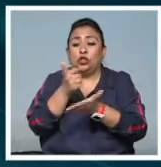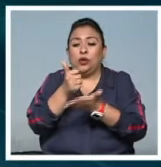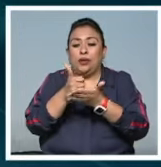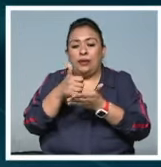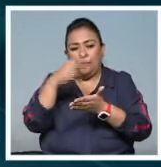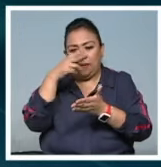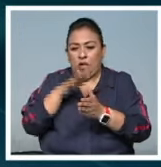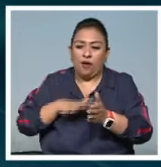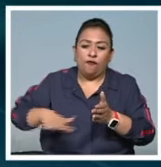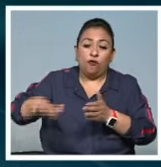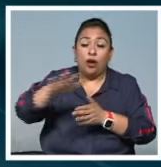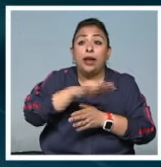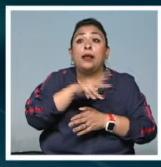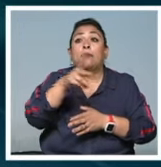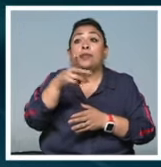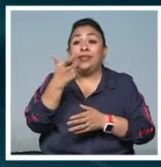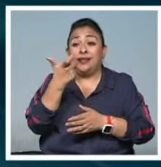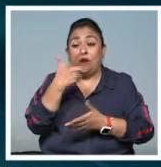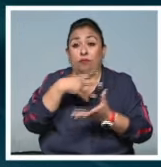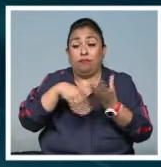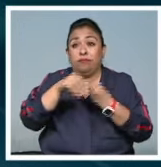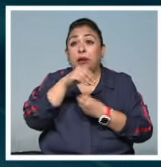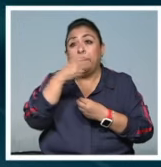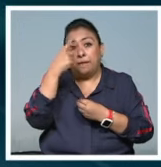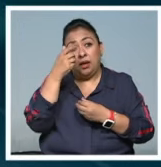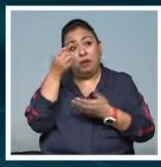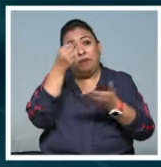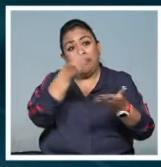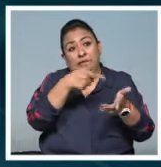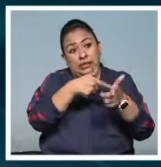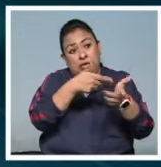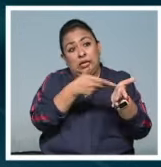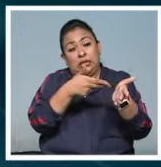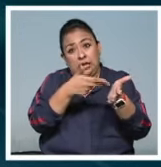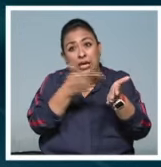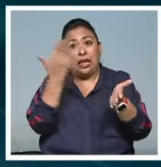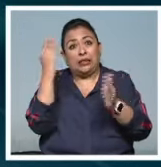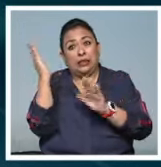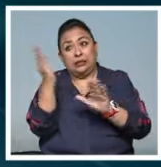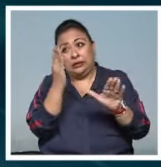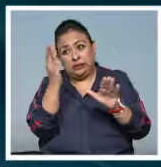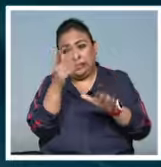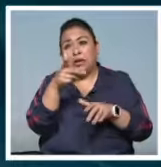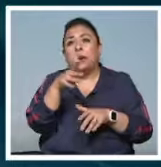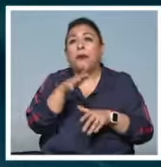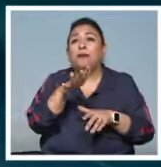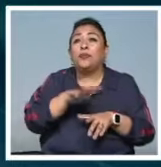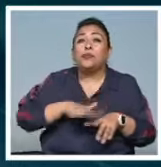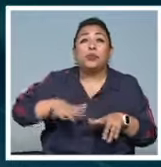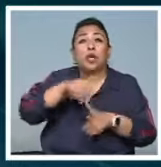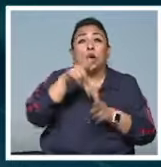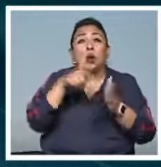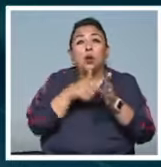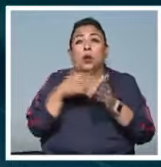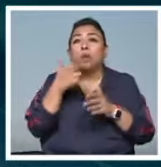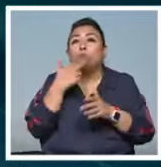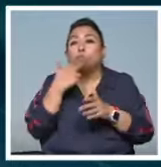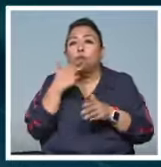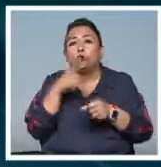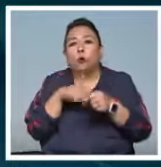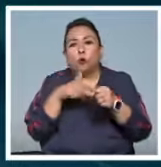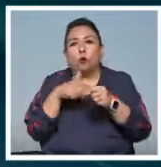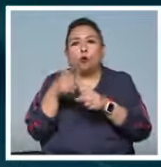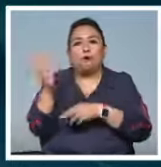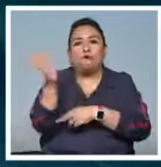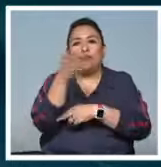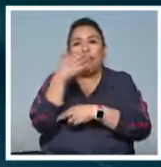parte del dinero recaudado en taquillas será destinado para continuar con los talleres que ofrecía. En la ambientación del recinto se hará uso de los colores de la